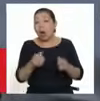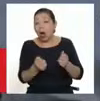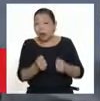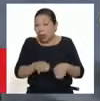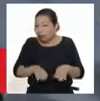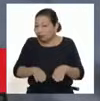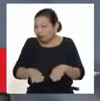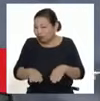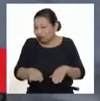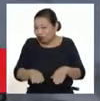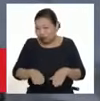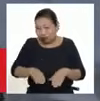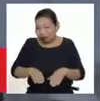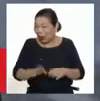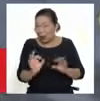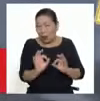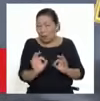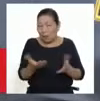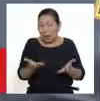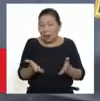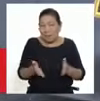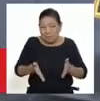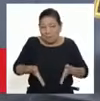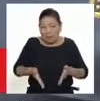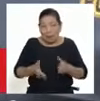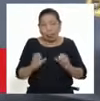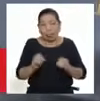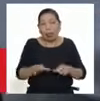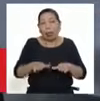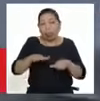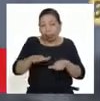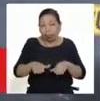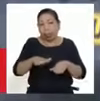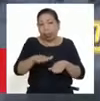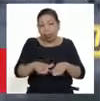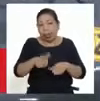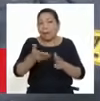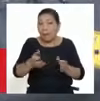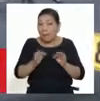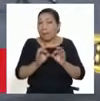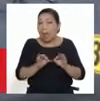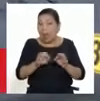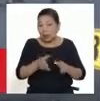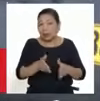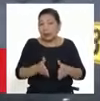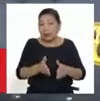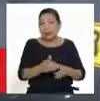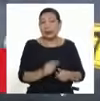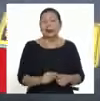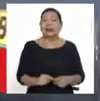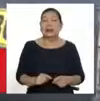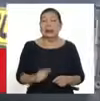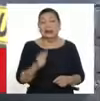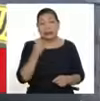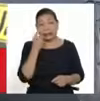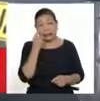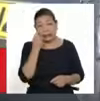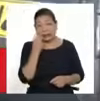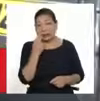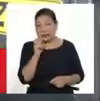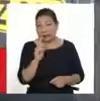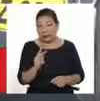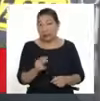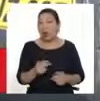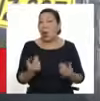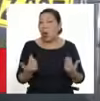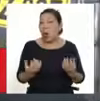pero tampoco es una vía con pavimento. Claro, así que hay un peligro también ahí constante. Así que las autoridades